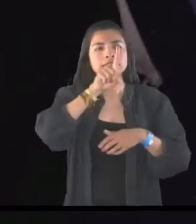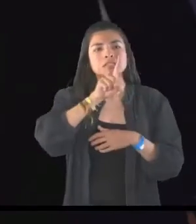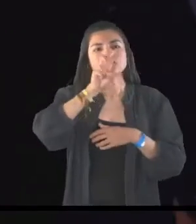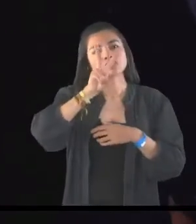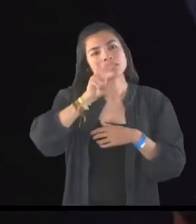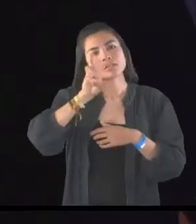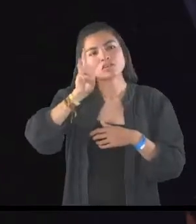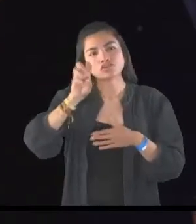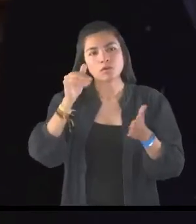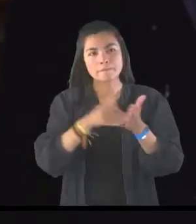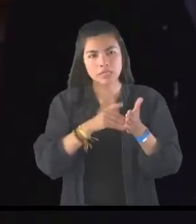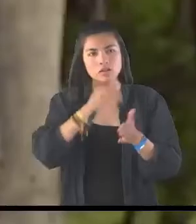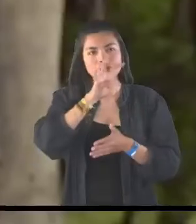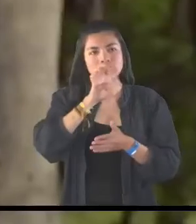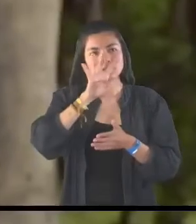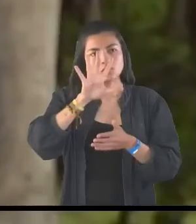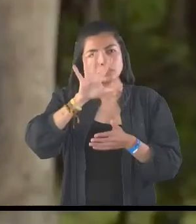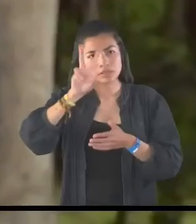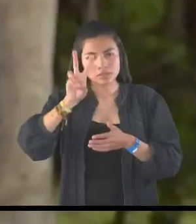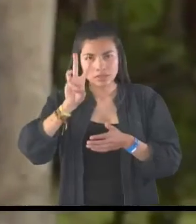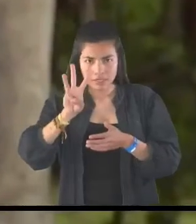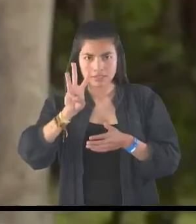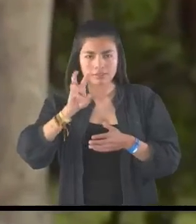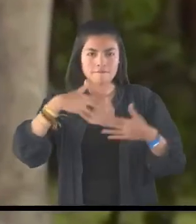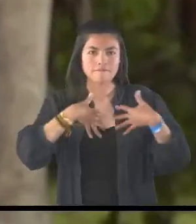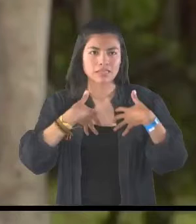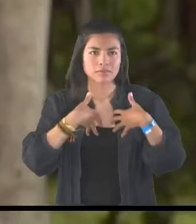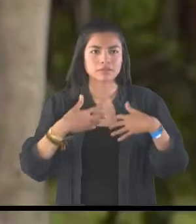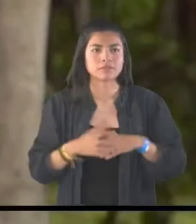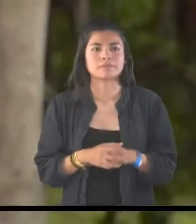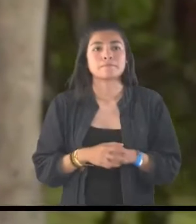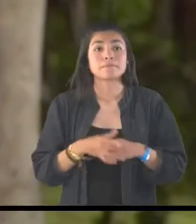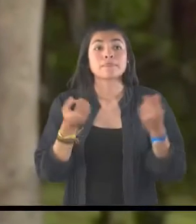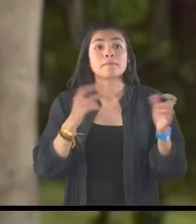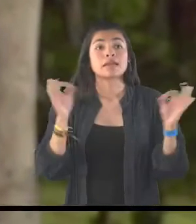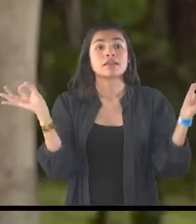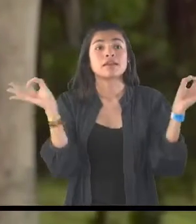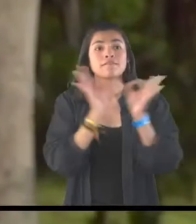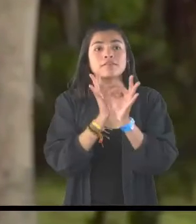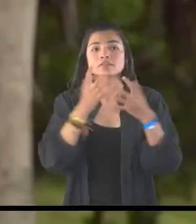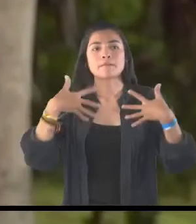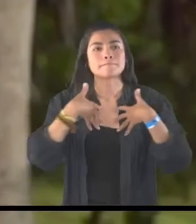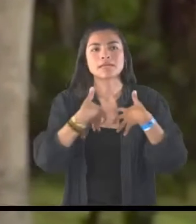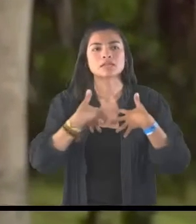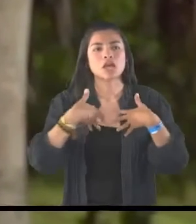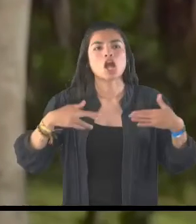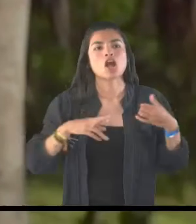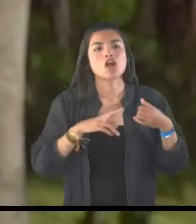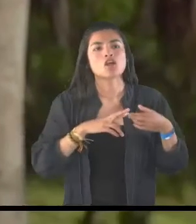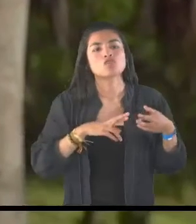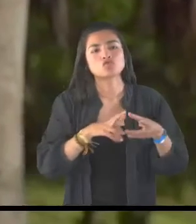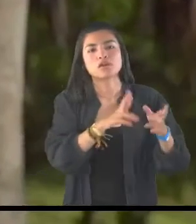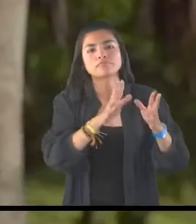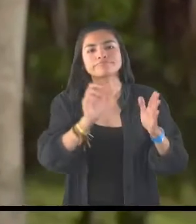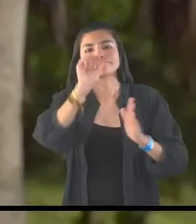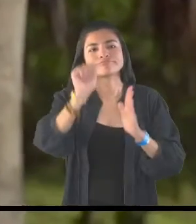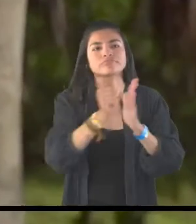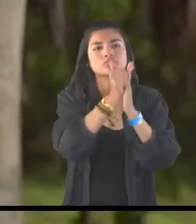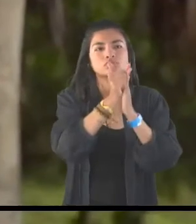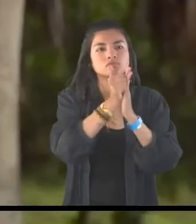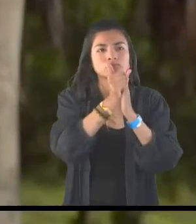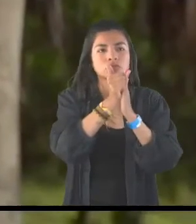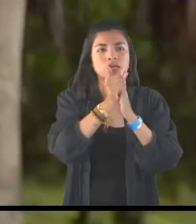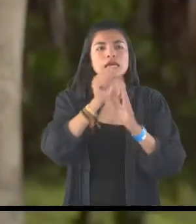178.953 víctimas. También se ha puesto énfasis en las víctimas de la ruta prioritaria, pues a la fecha se han indemnizado